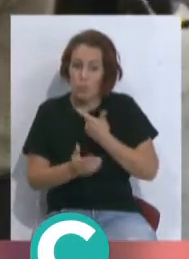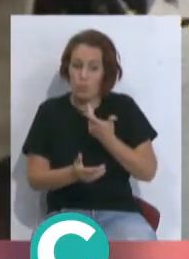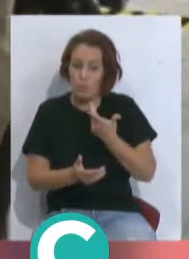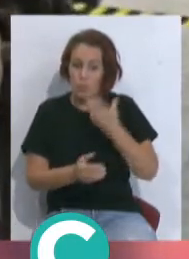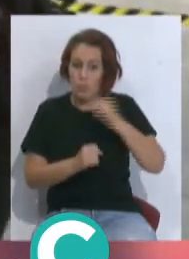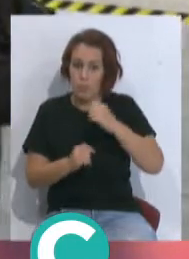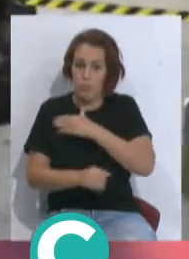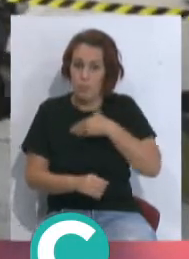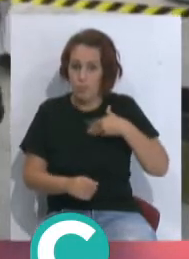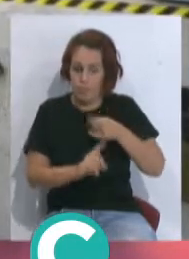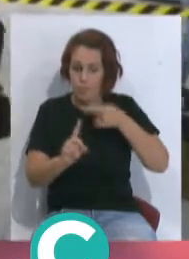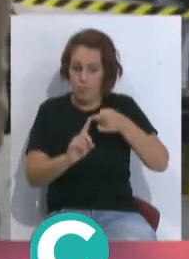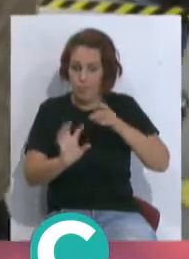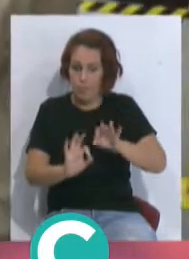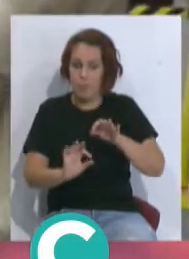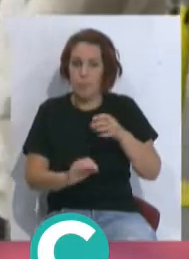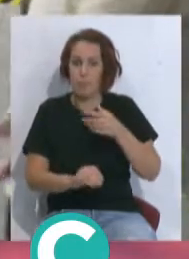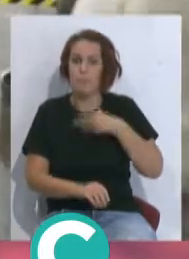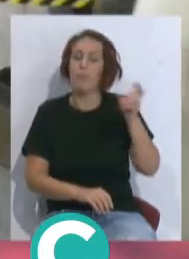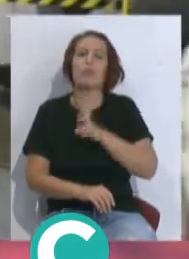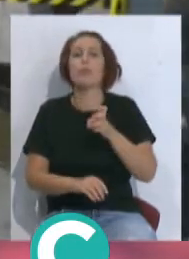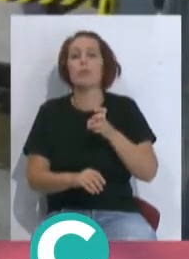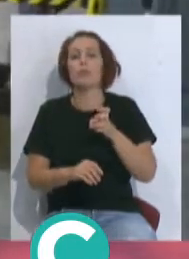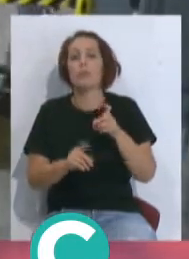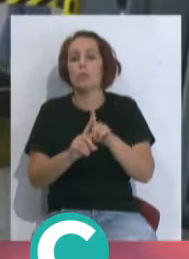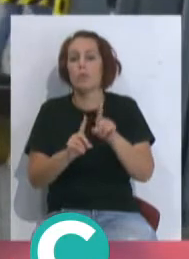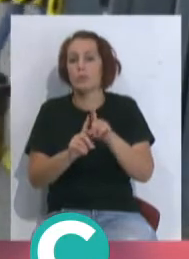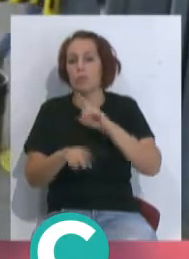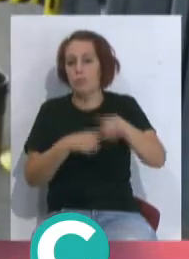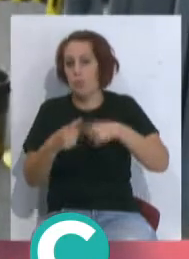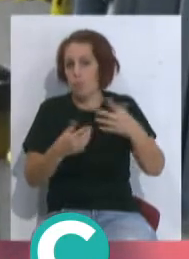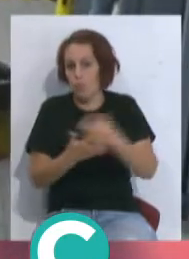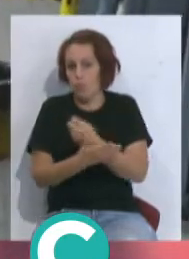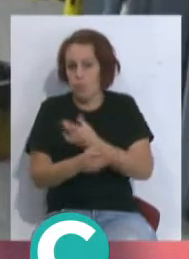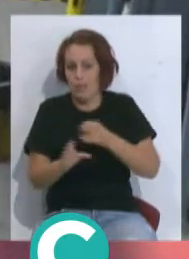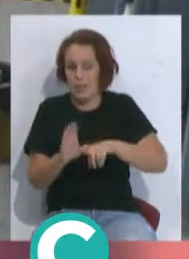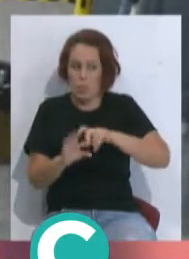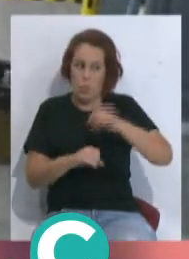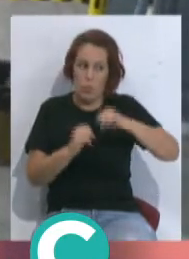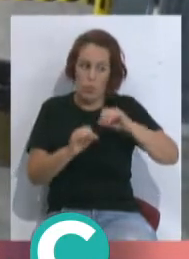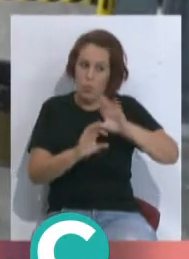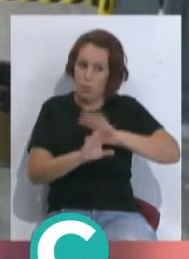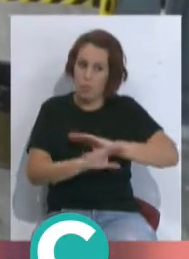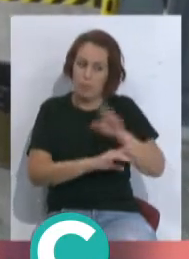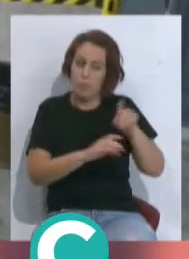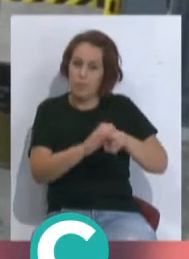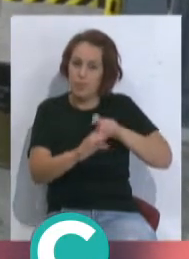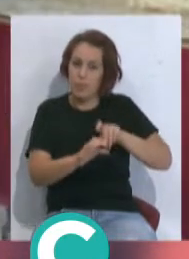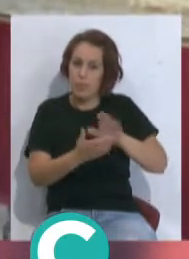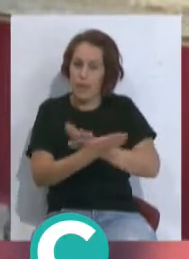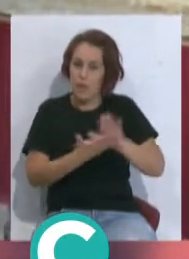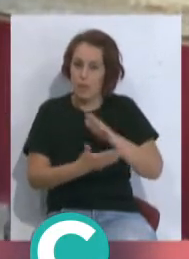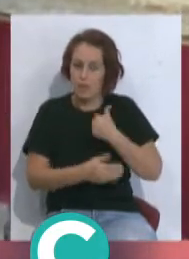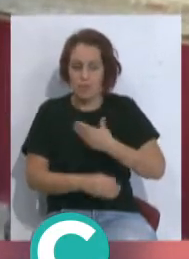vengo a competir y vengo siendo con todas las consecuencias, no participo en otro concurso, yo estoy aquí, eso ya ha